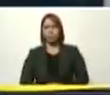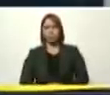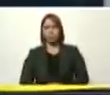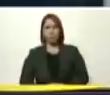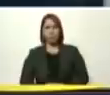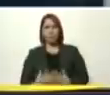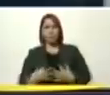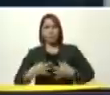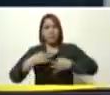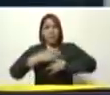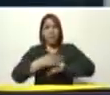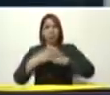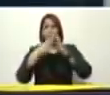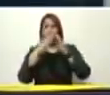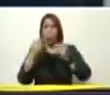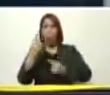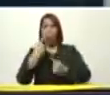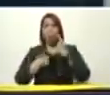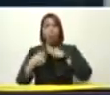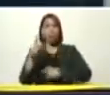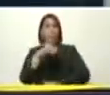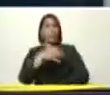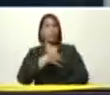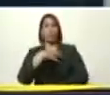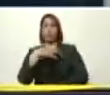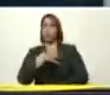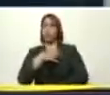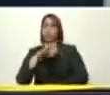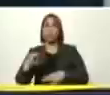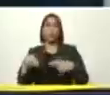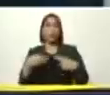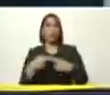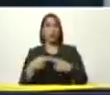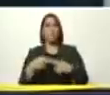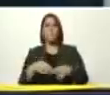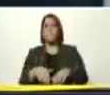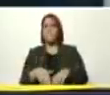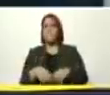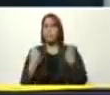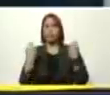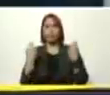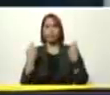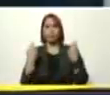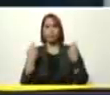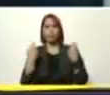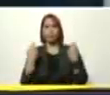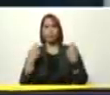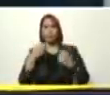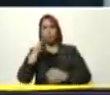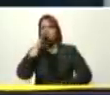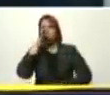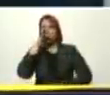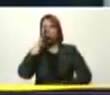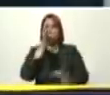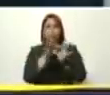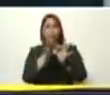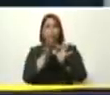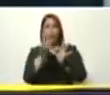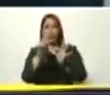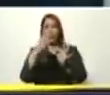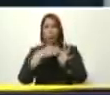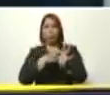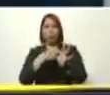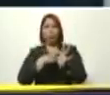todos los colores y no pudieron ni podrán. Lo juramos, no